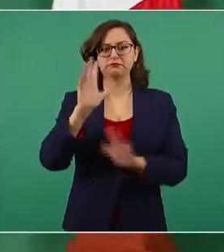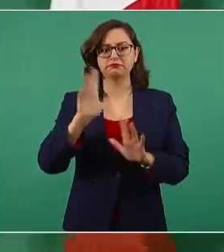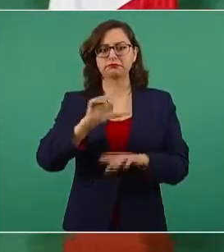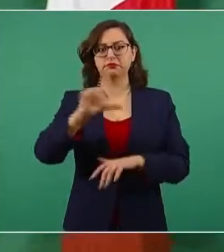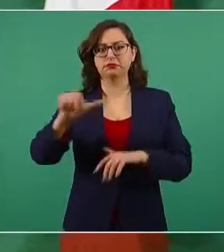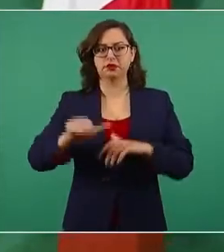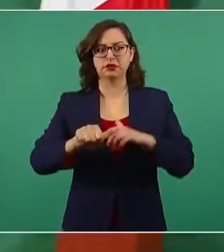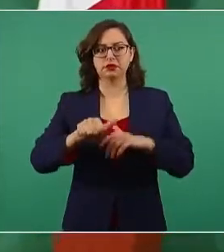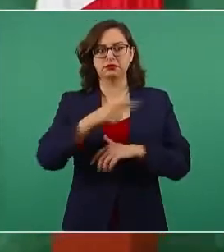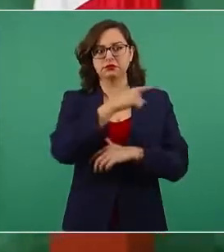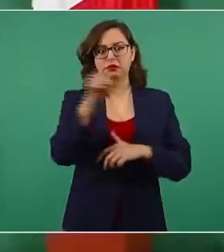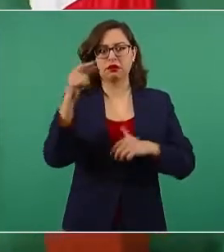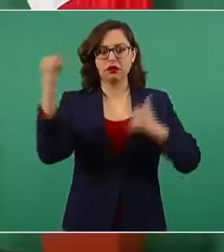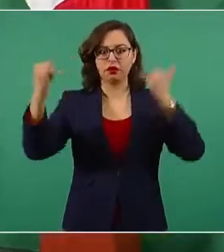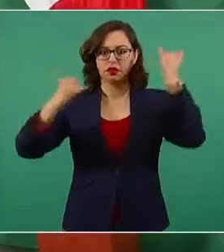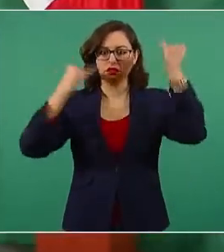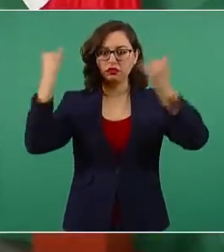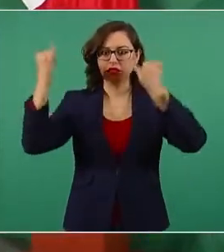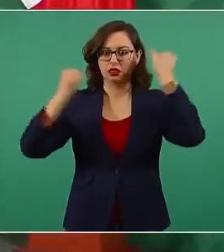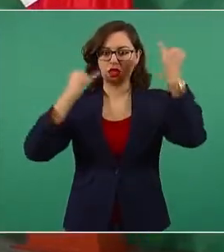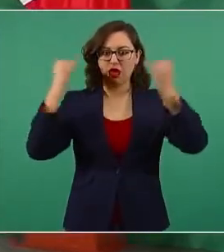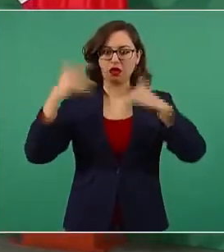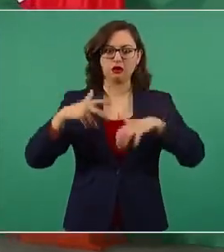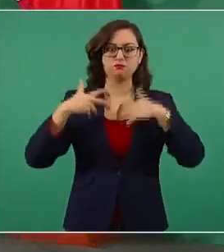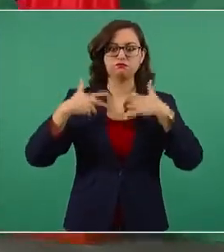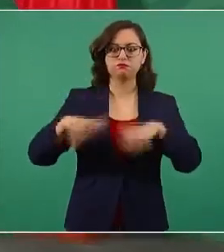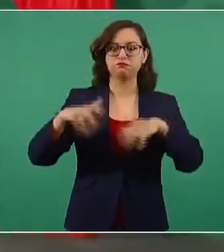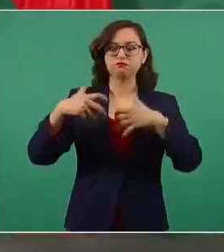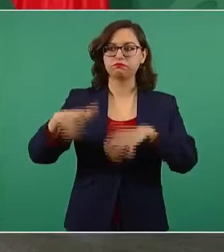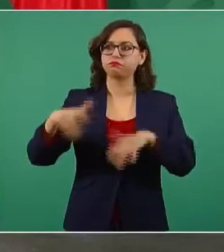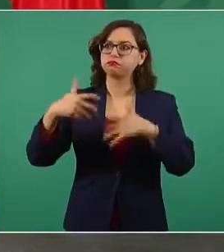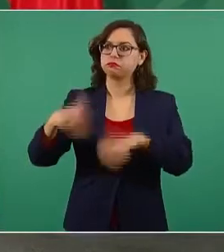a hacernos manifestaciones